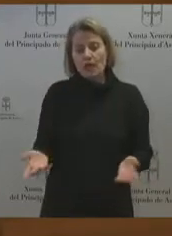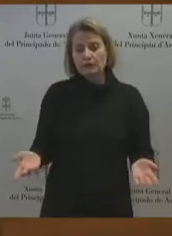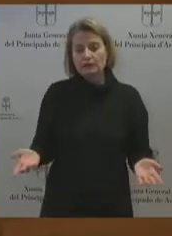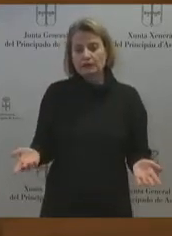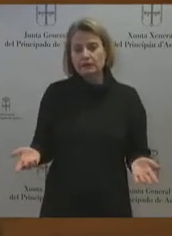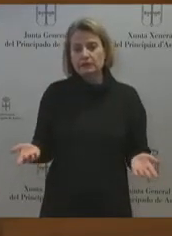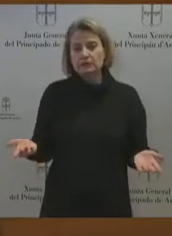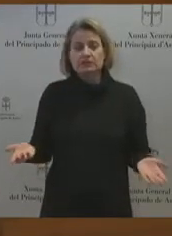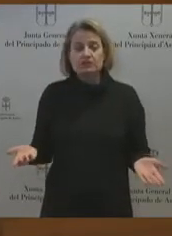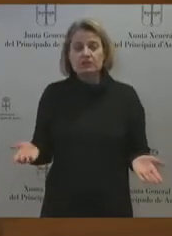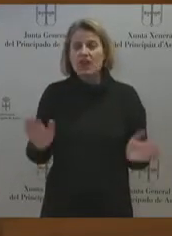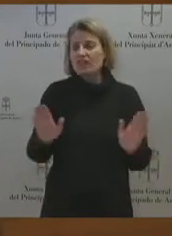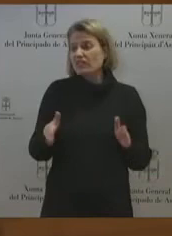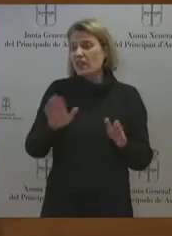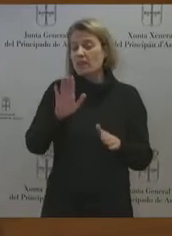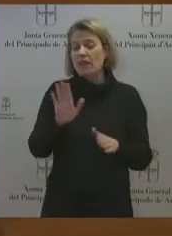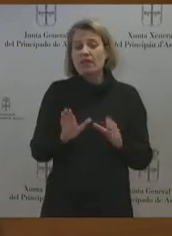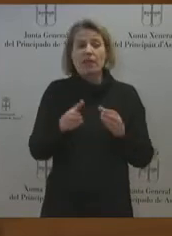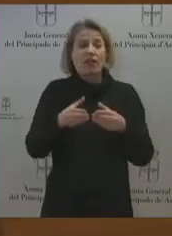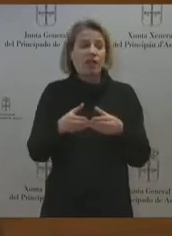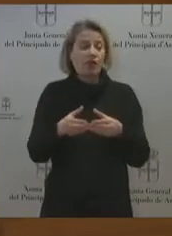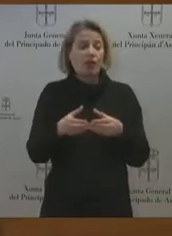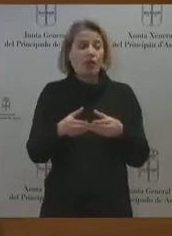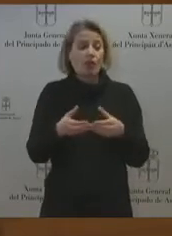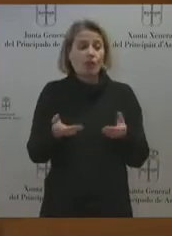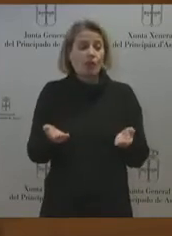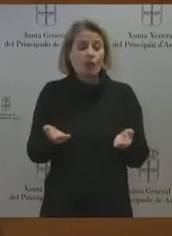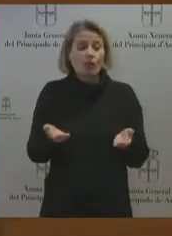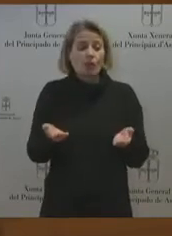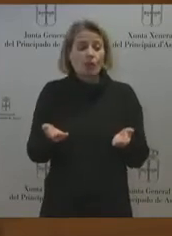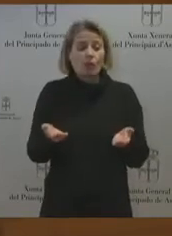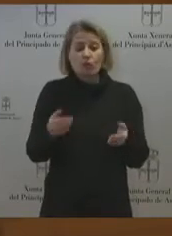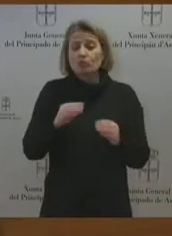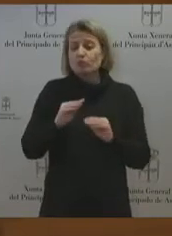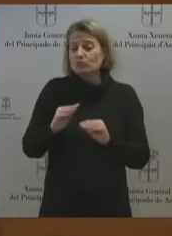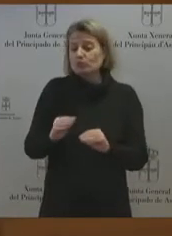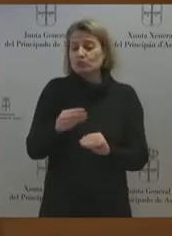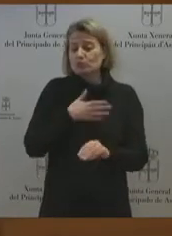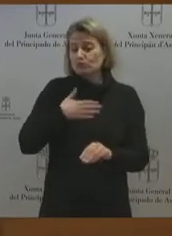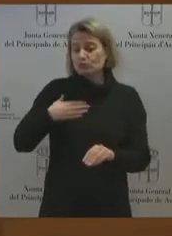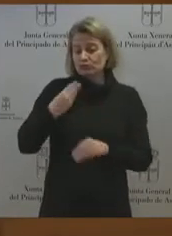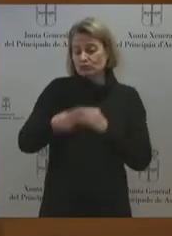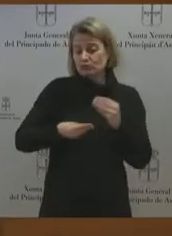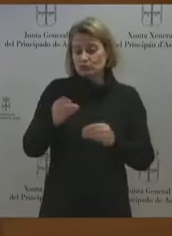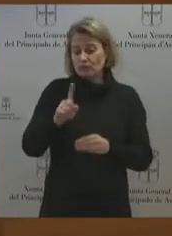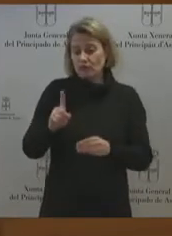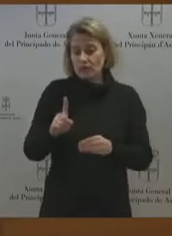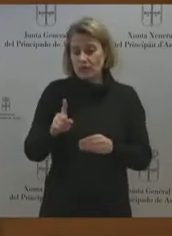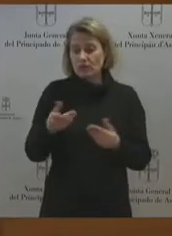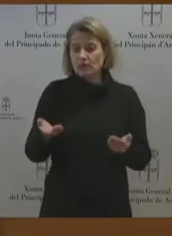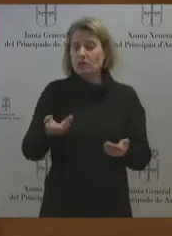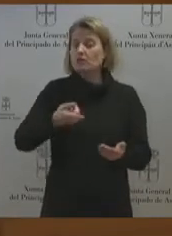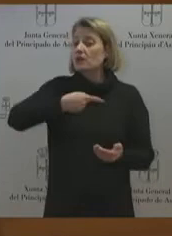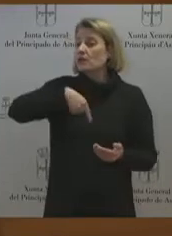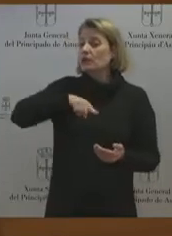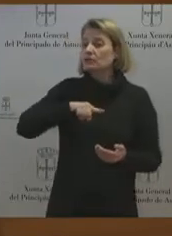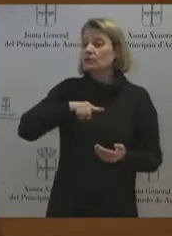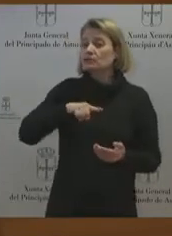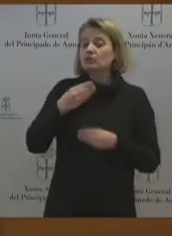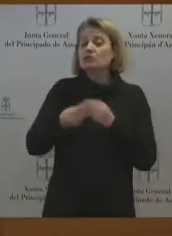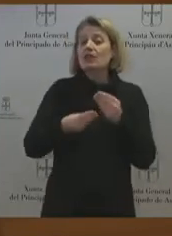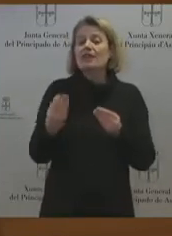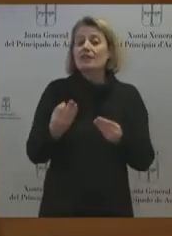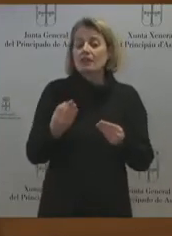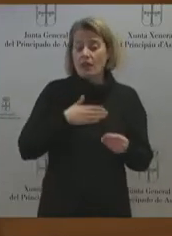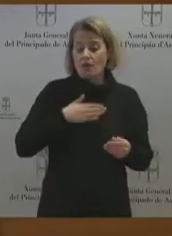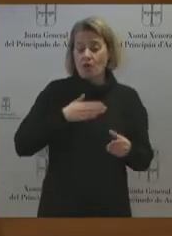responder al llamamiento y a la solicitud de los trabajadores. Pero entienda que esto no es una cuestión personal, señor consejero. Entienda que esto es